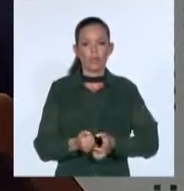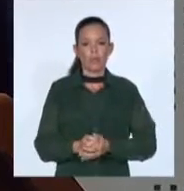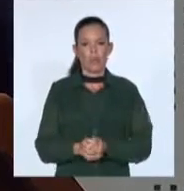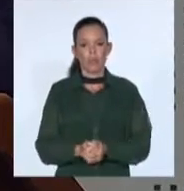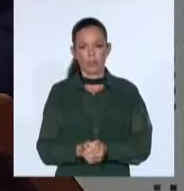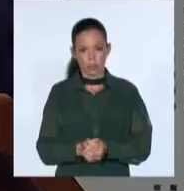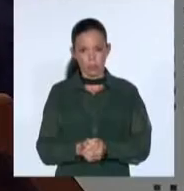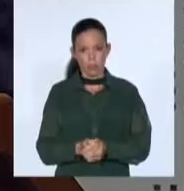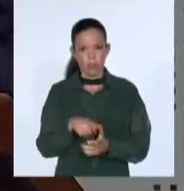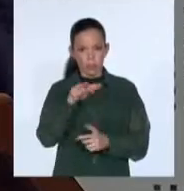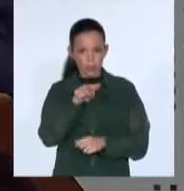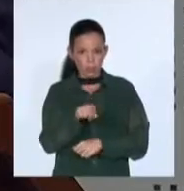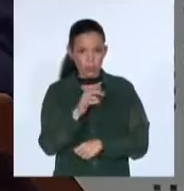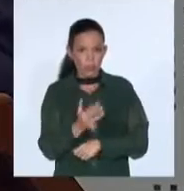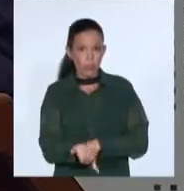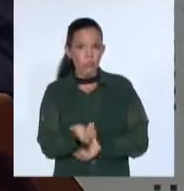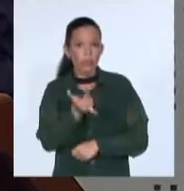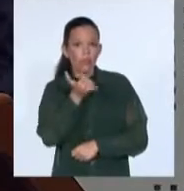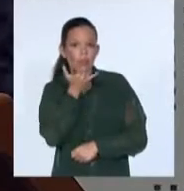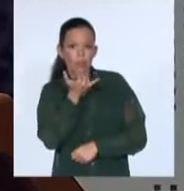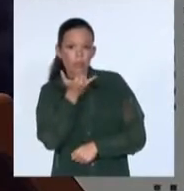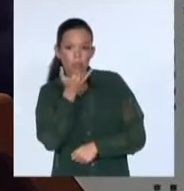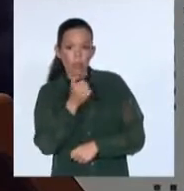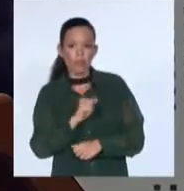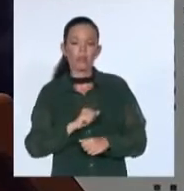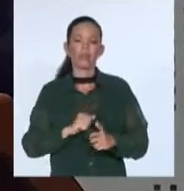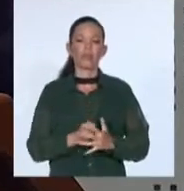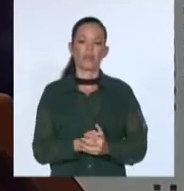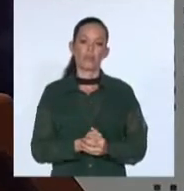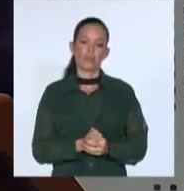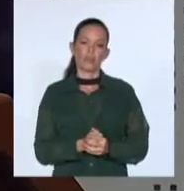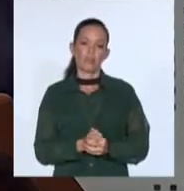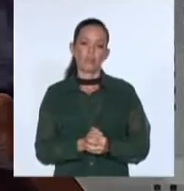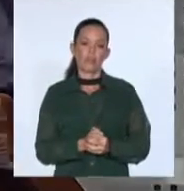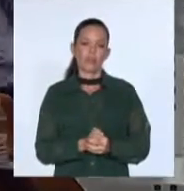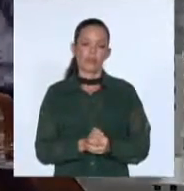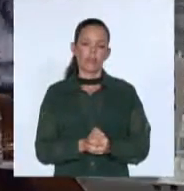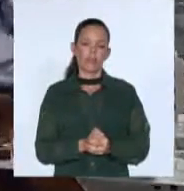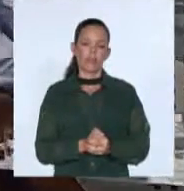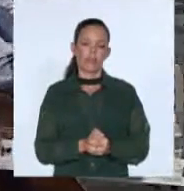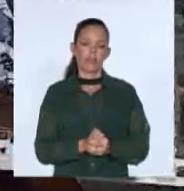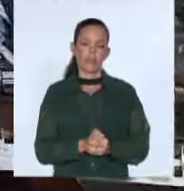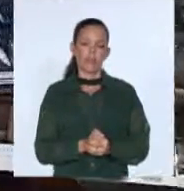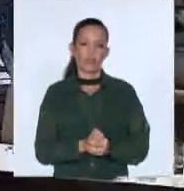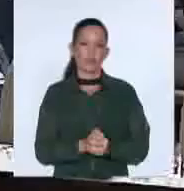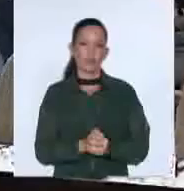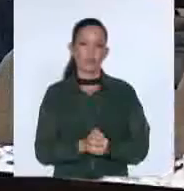de exportaciones que representan 3 puntos de su Producto Bruto Interno.